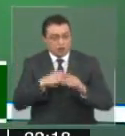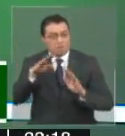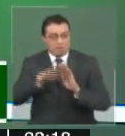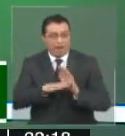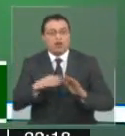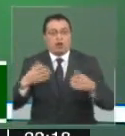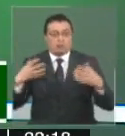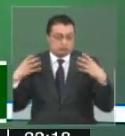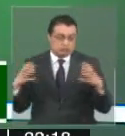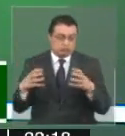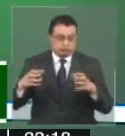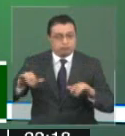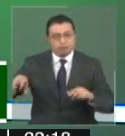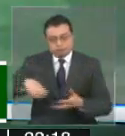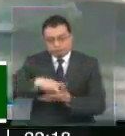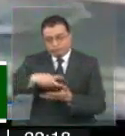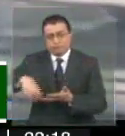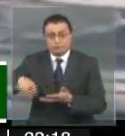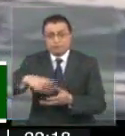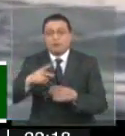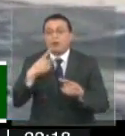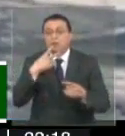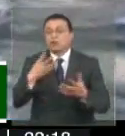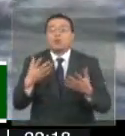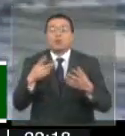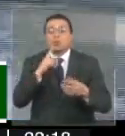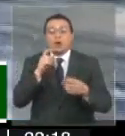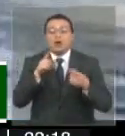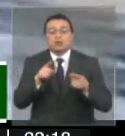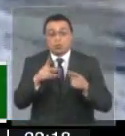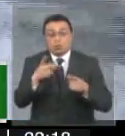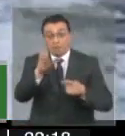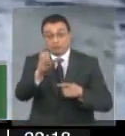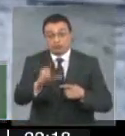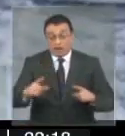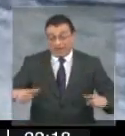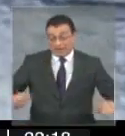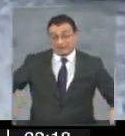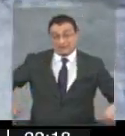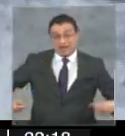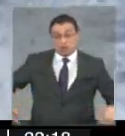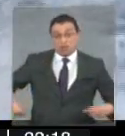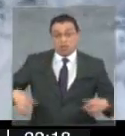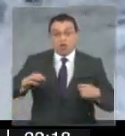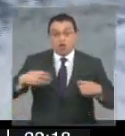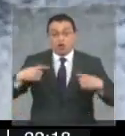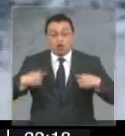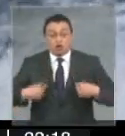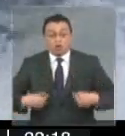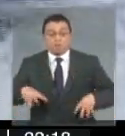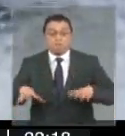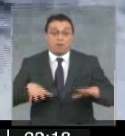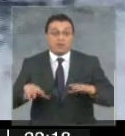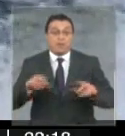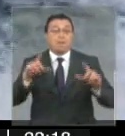menos del accidente. ¿Cuál es tu evaluación? ¿Alguien en silla de ruedas o con movilidad reducida? ¿Qué tanto